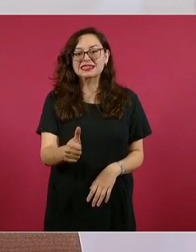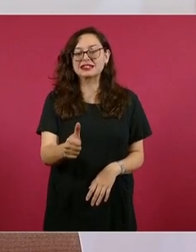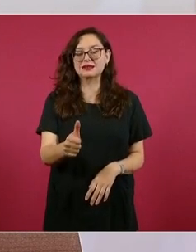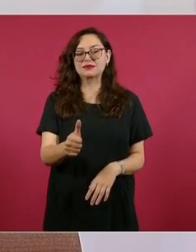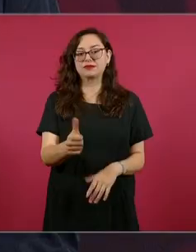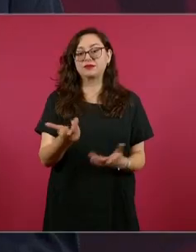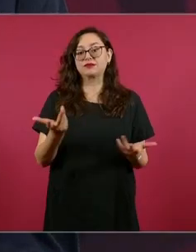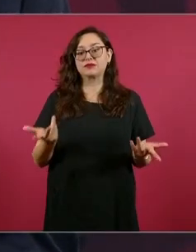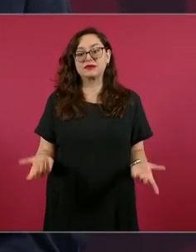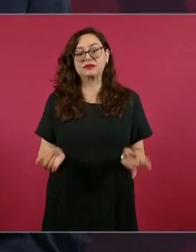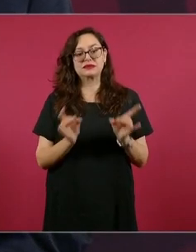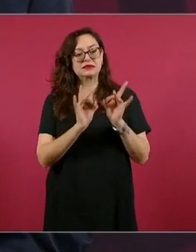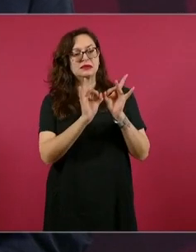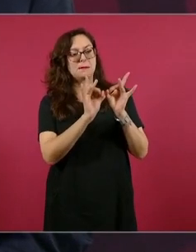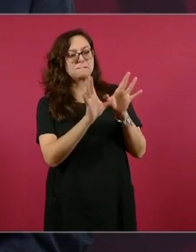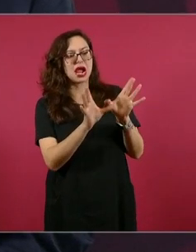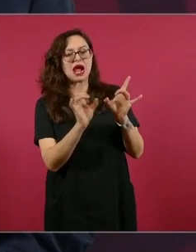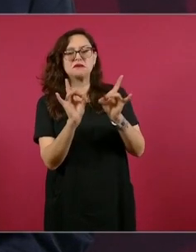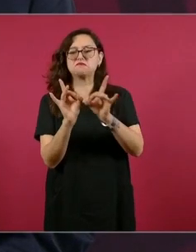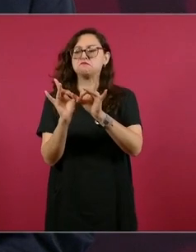Son circunstancias,